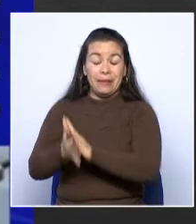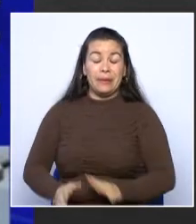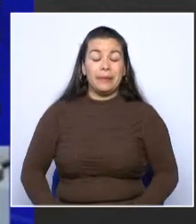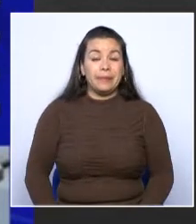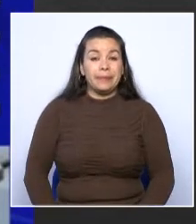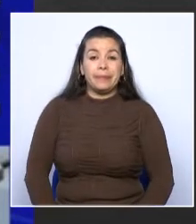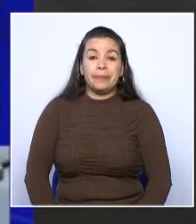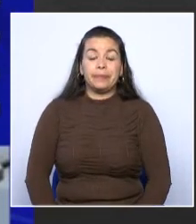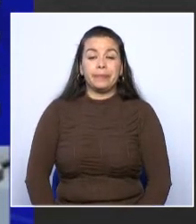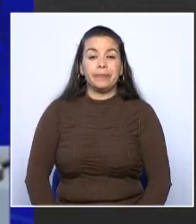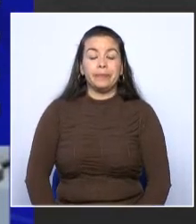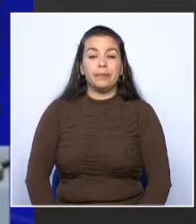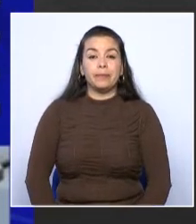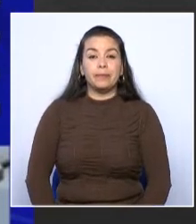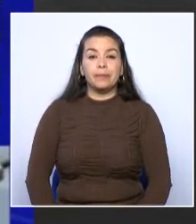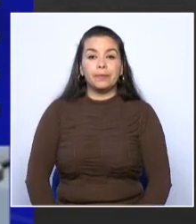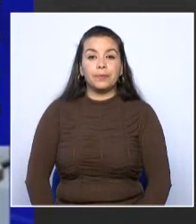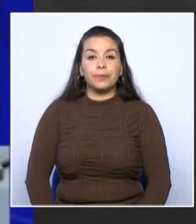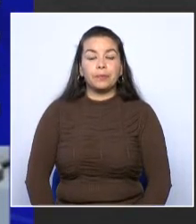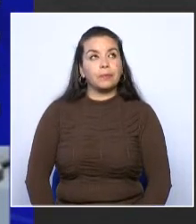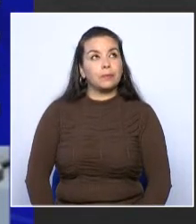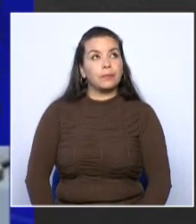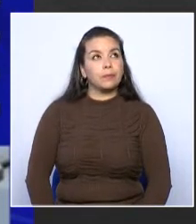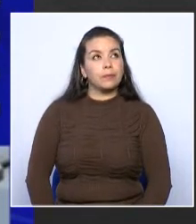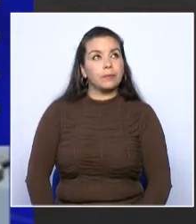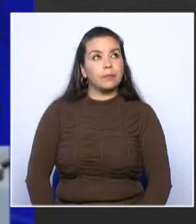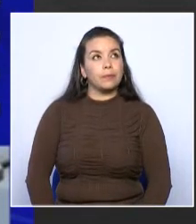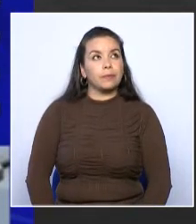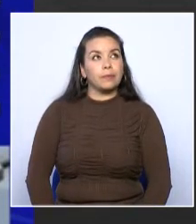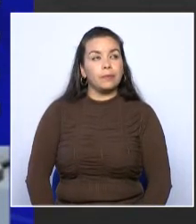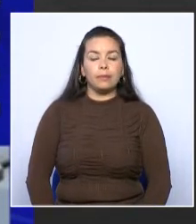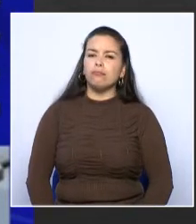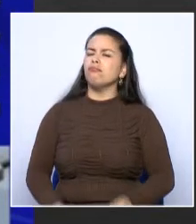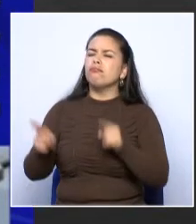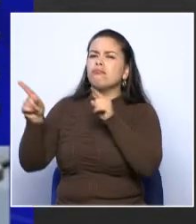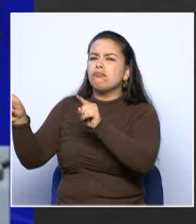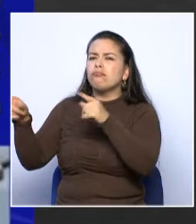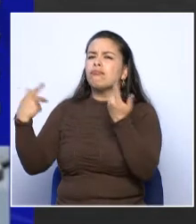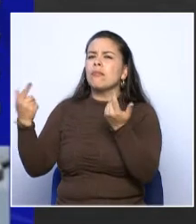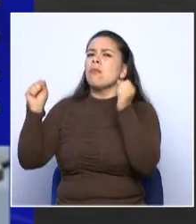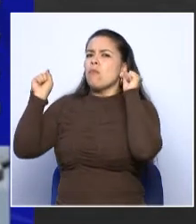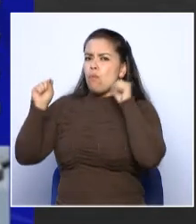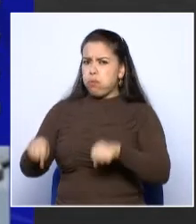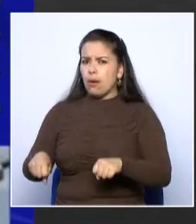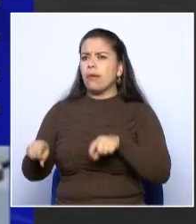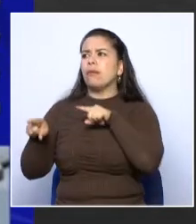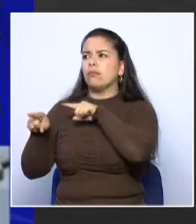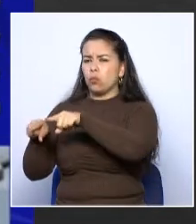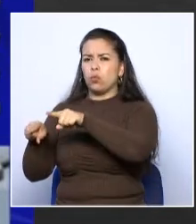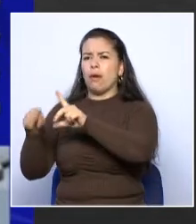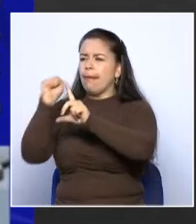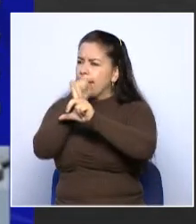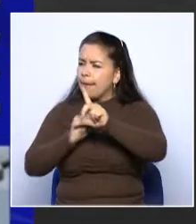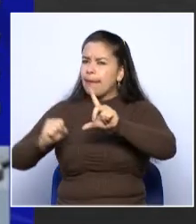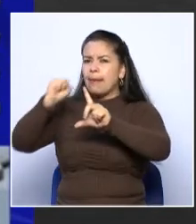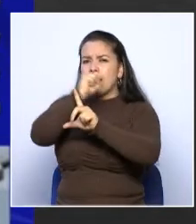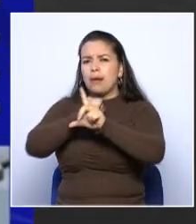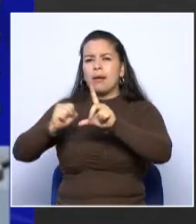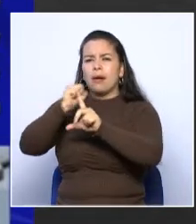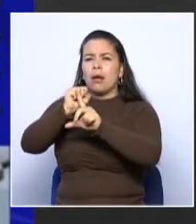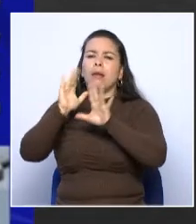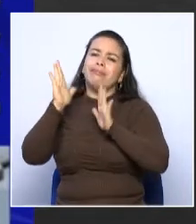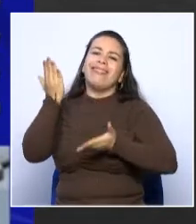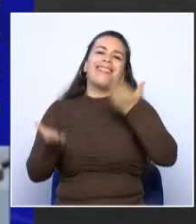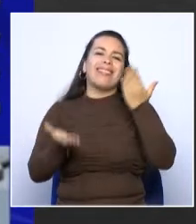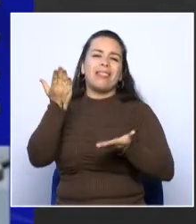acudiendo a nosotros en este momento, digamos que en ese caso ella se podría hacer una ecografía según el